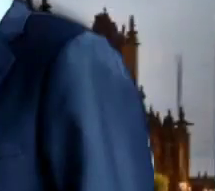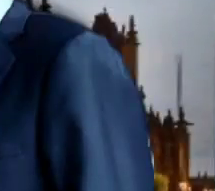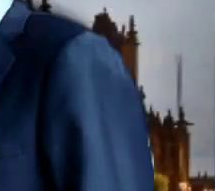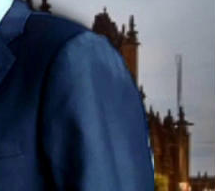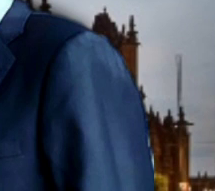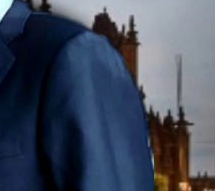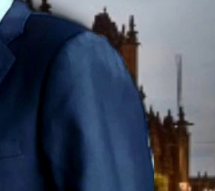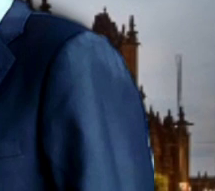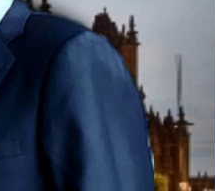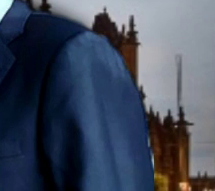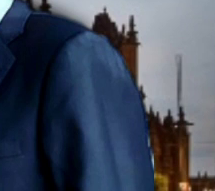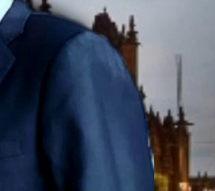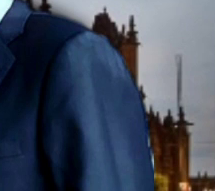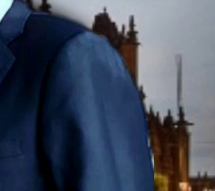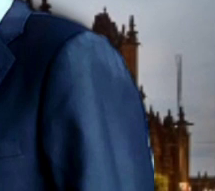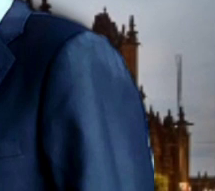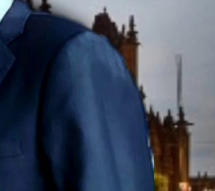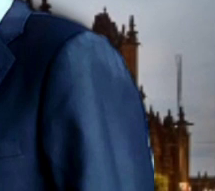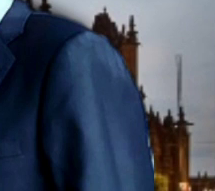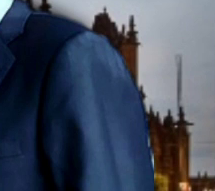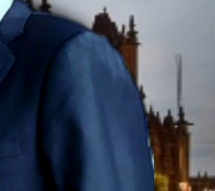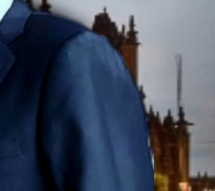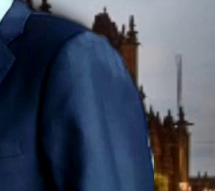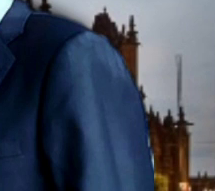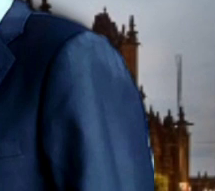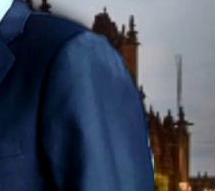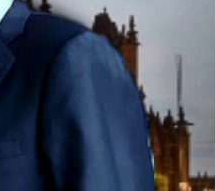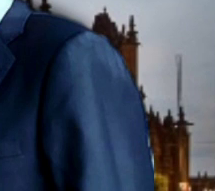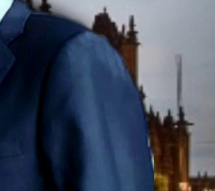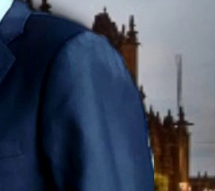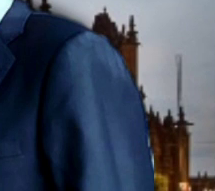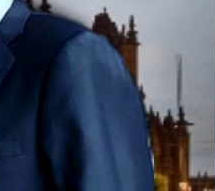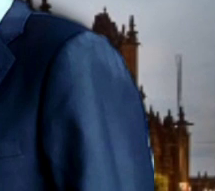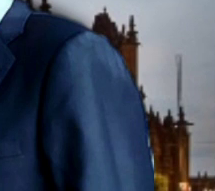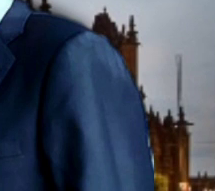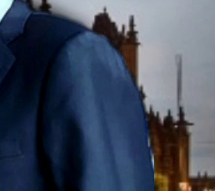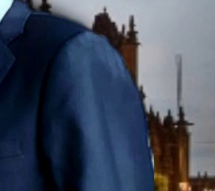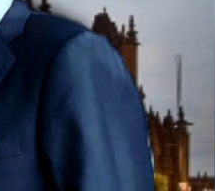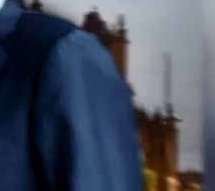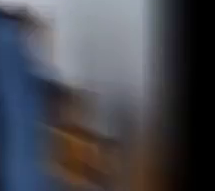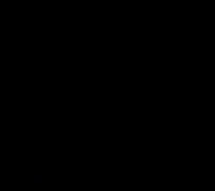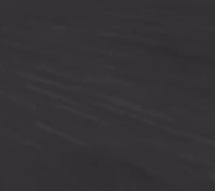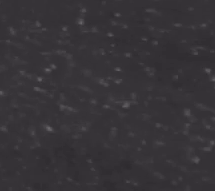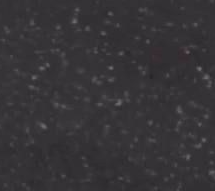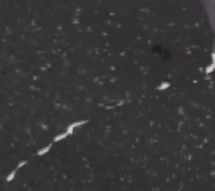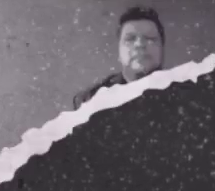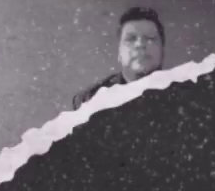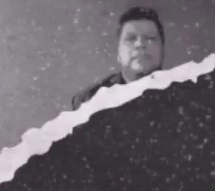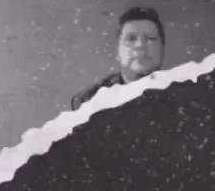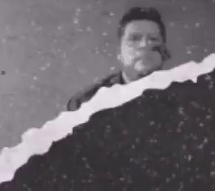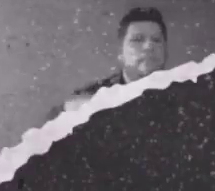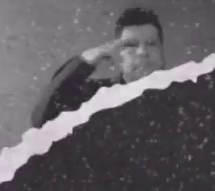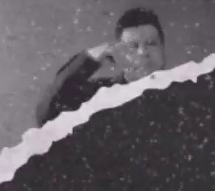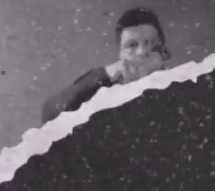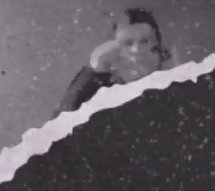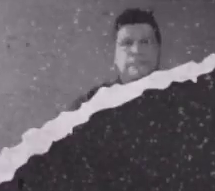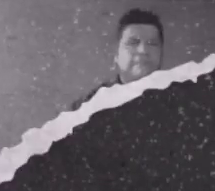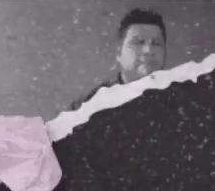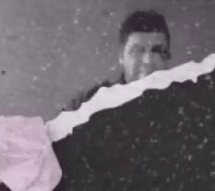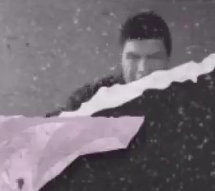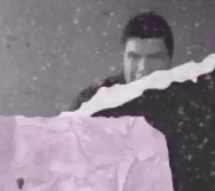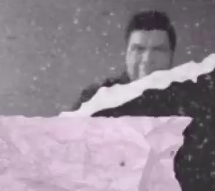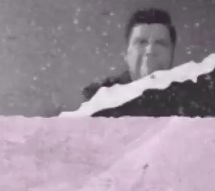grande, gente, dejen su like, compartan, que eso ayuda un montón. Abrazo, gente, se los quiere. ¡Viva México!